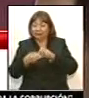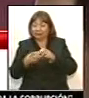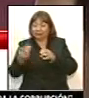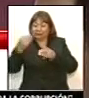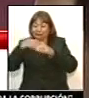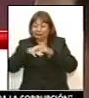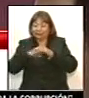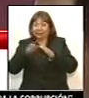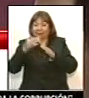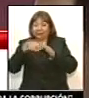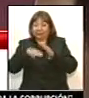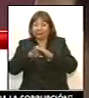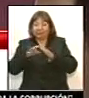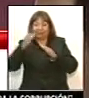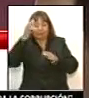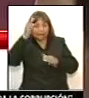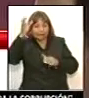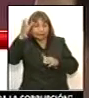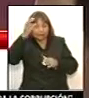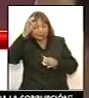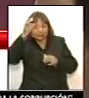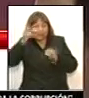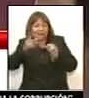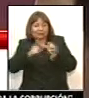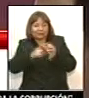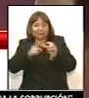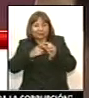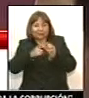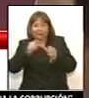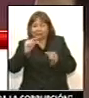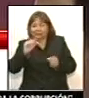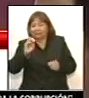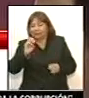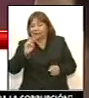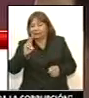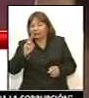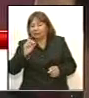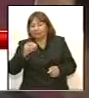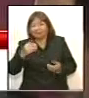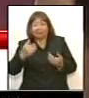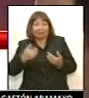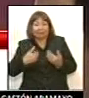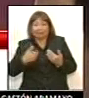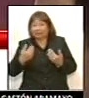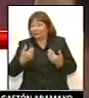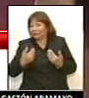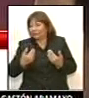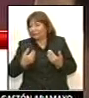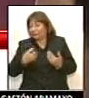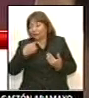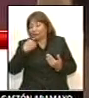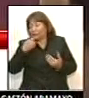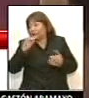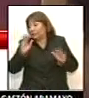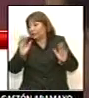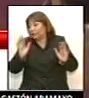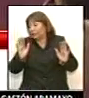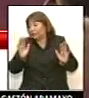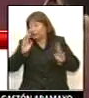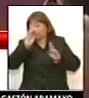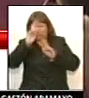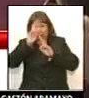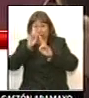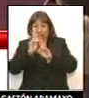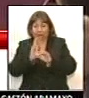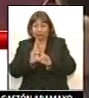metiendo una serie de conceptos y con la palabrita género ya tenemos, no solamente, yo digo, tenemos que respetar